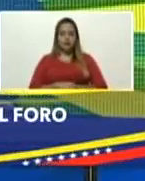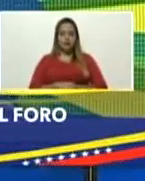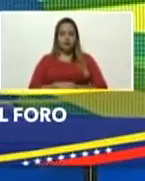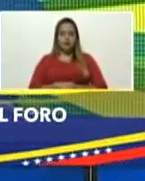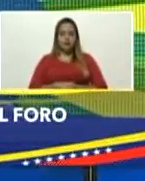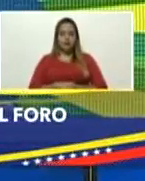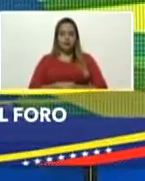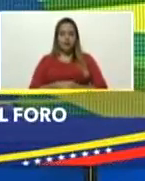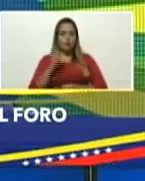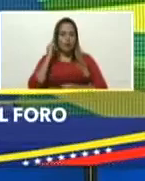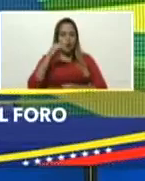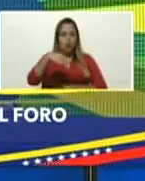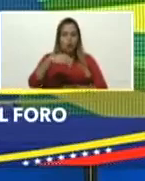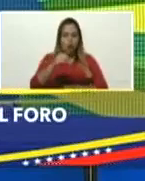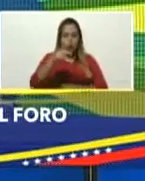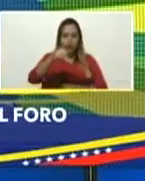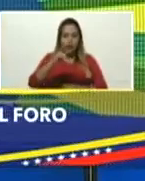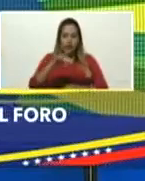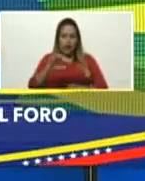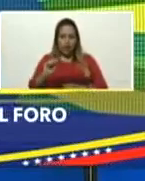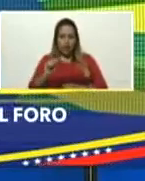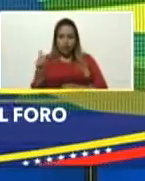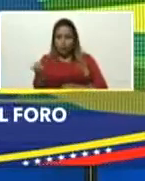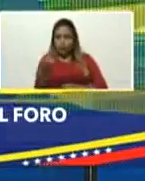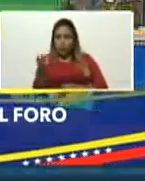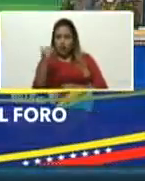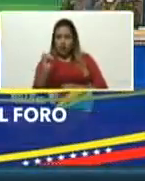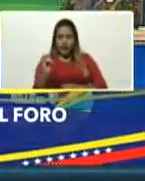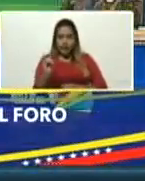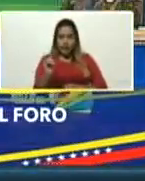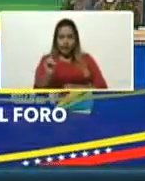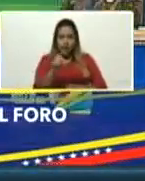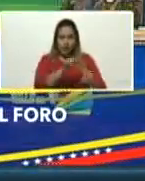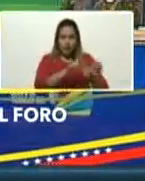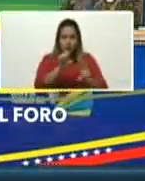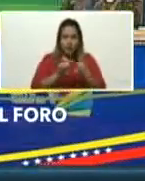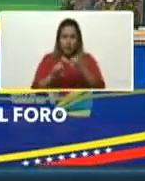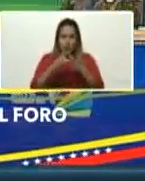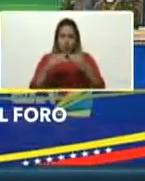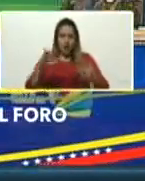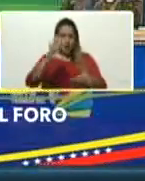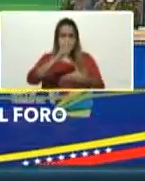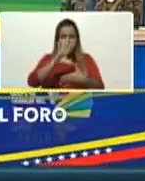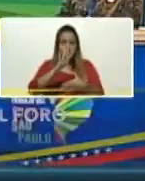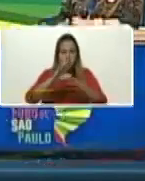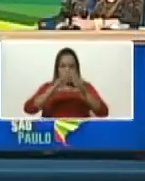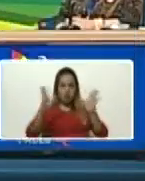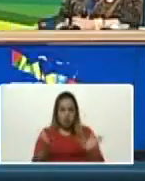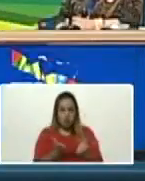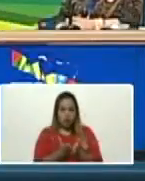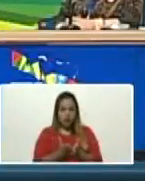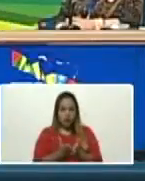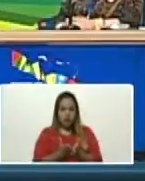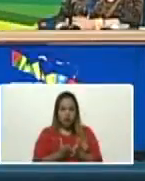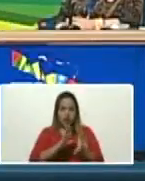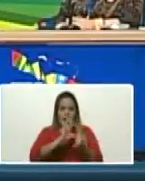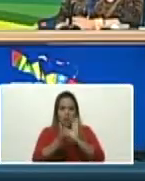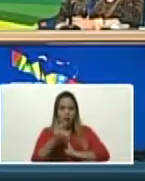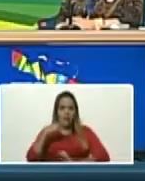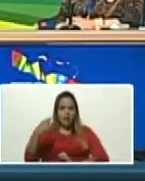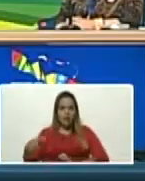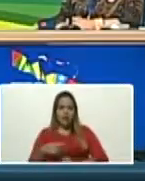Mónica, ustedes que llevan el pulso de toda una América y del mundo, de la geopolítica regional